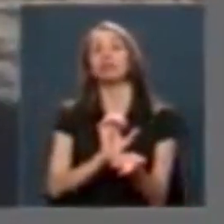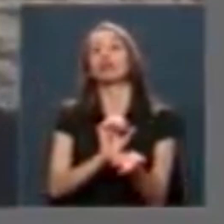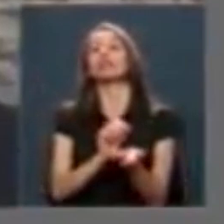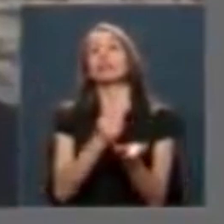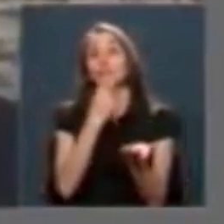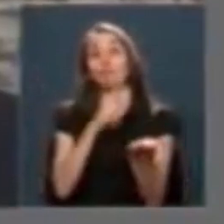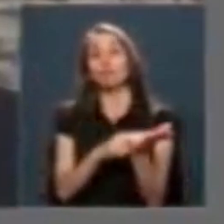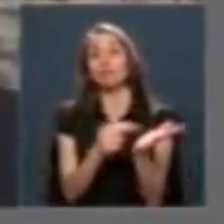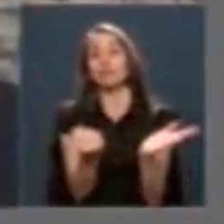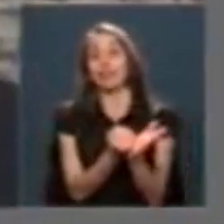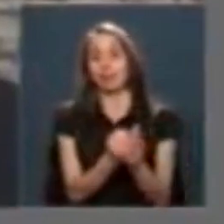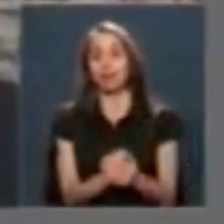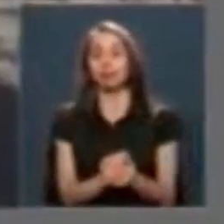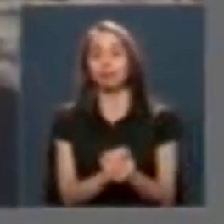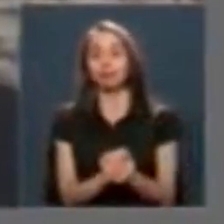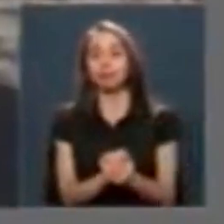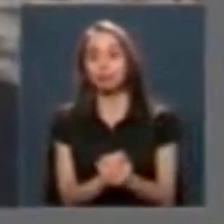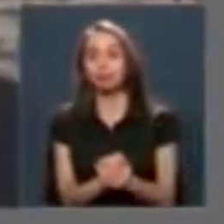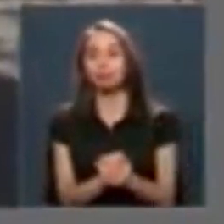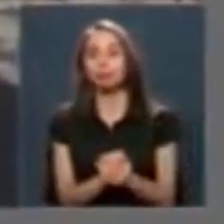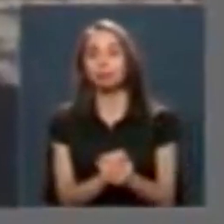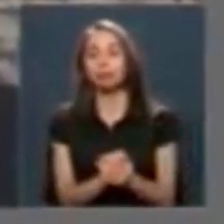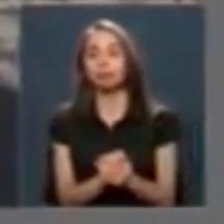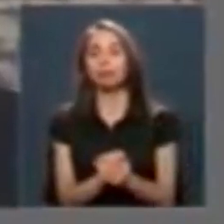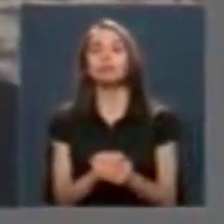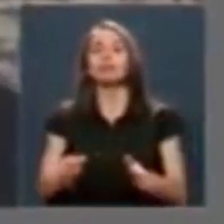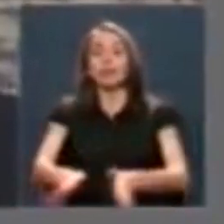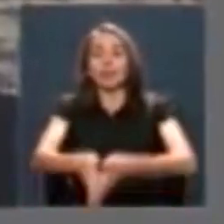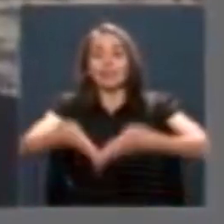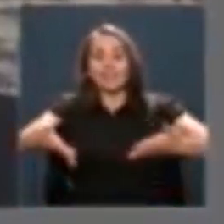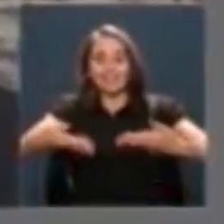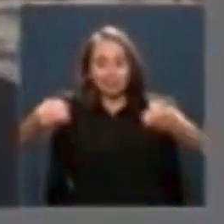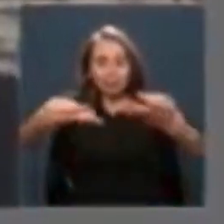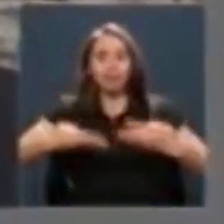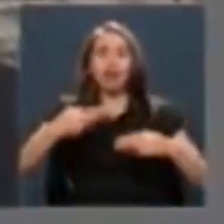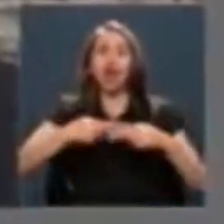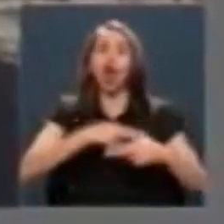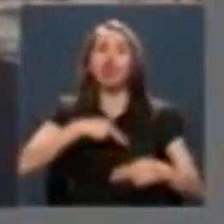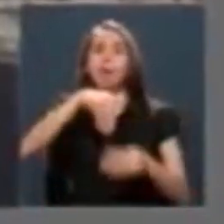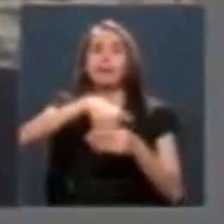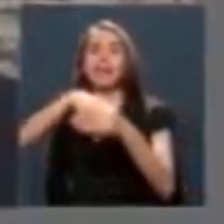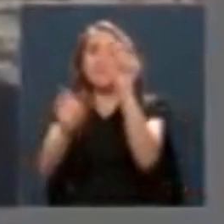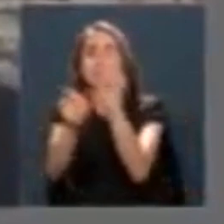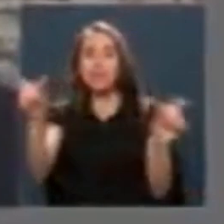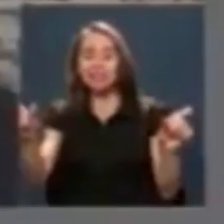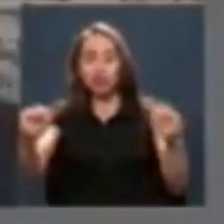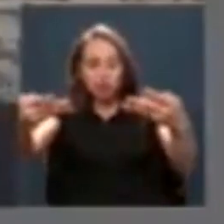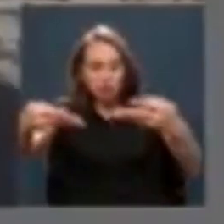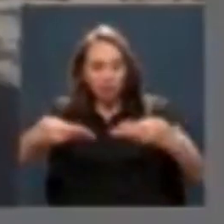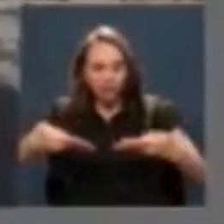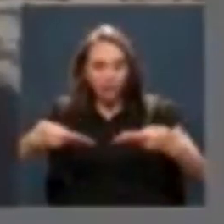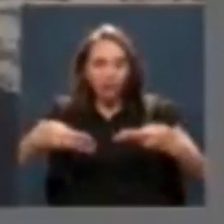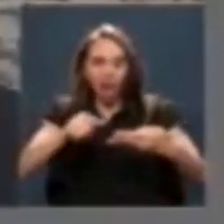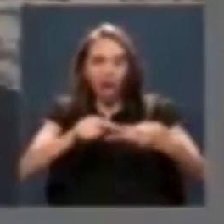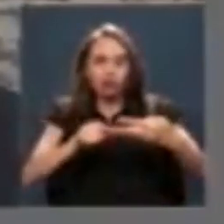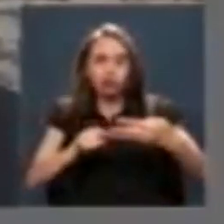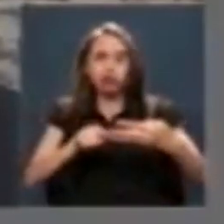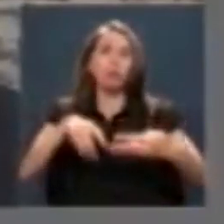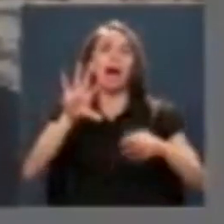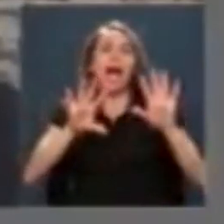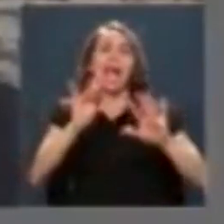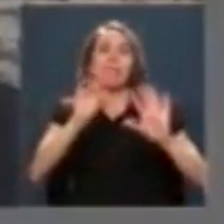certificados. Por otro lado, la depuración del padrón mediante la eliminación de las personas de